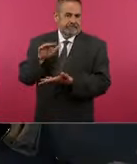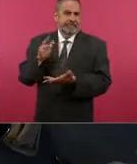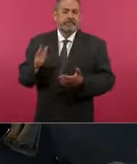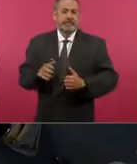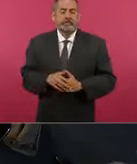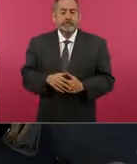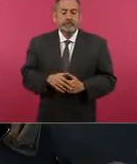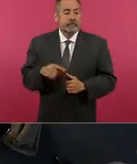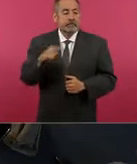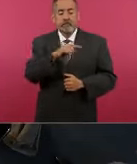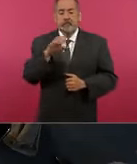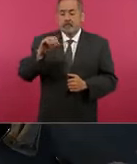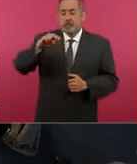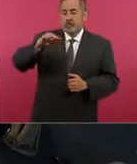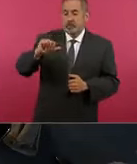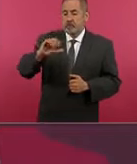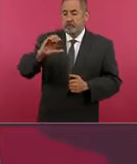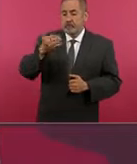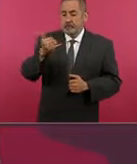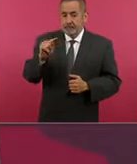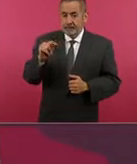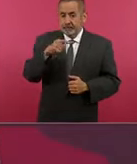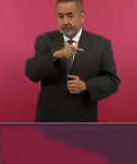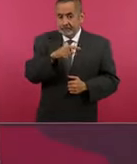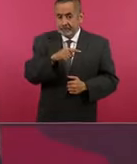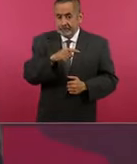Los de CONACYT,